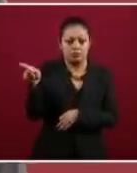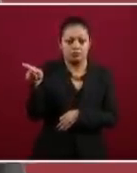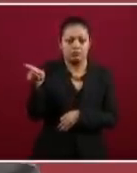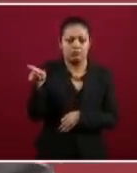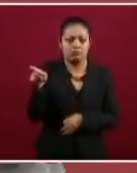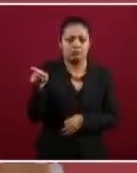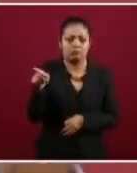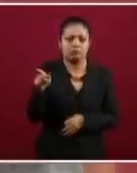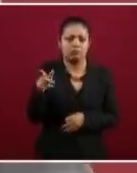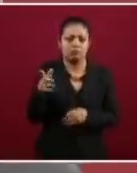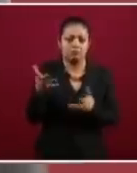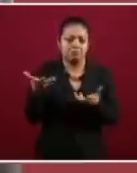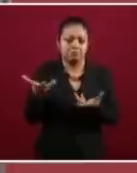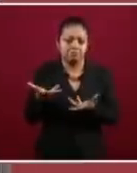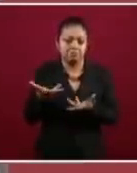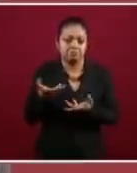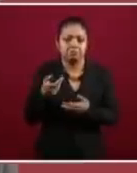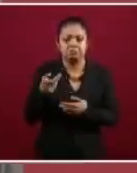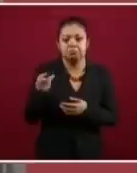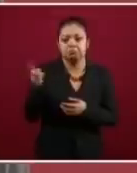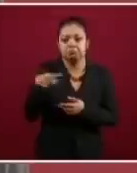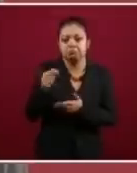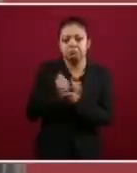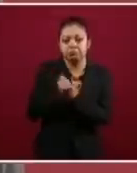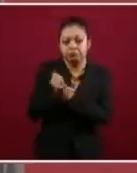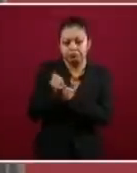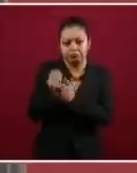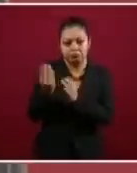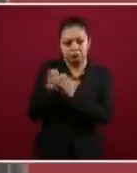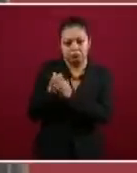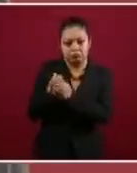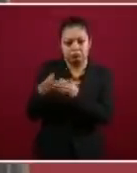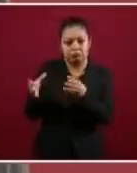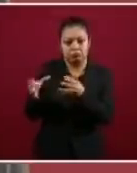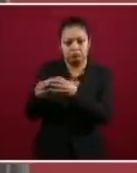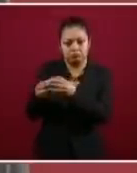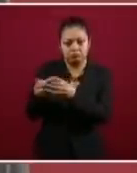a decidir sobre este asunto.